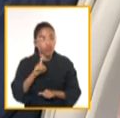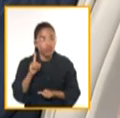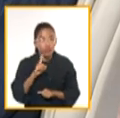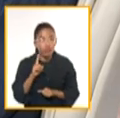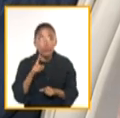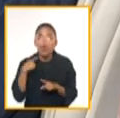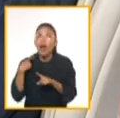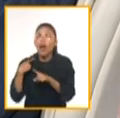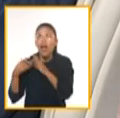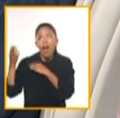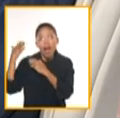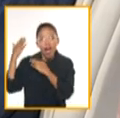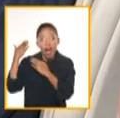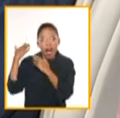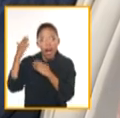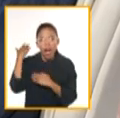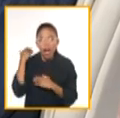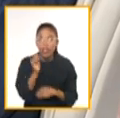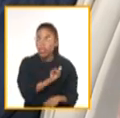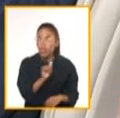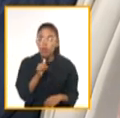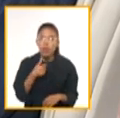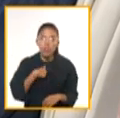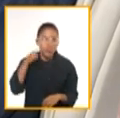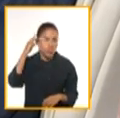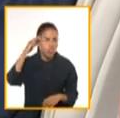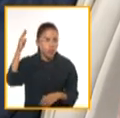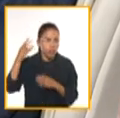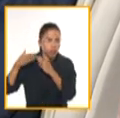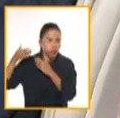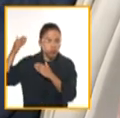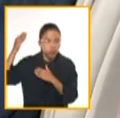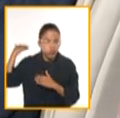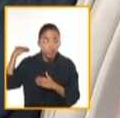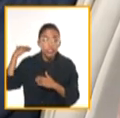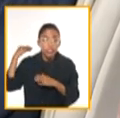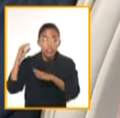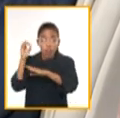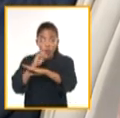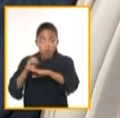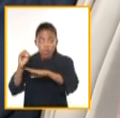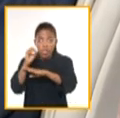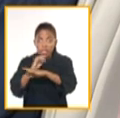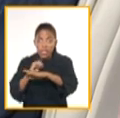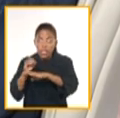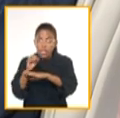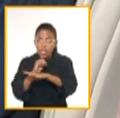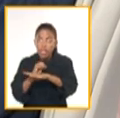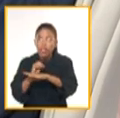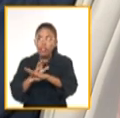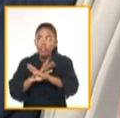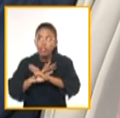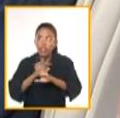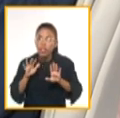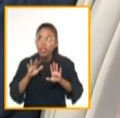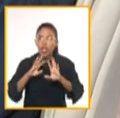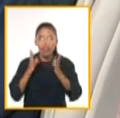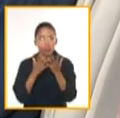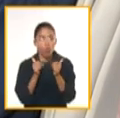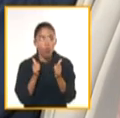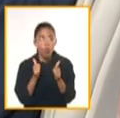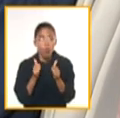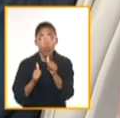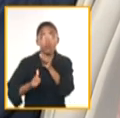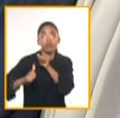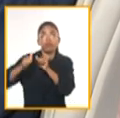otros momentos pasó. Recuerdo en una anterior en que Occidente, después de haber estado conectada, viró hacia atrás porque se fue, creo